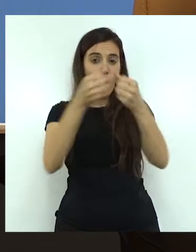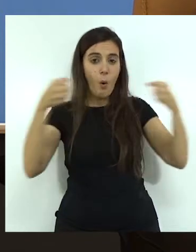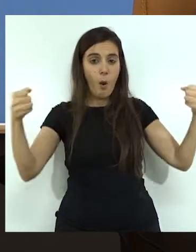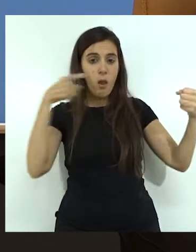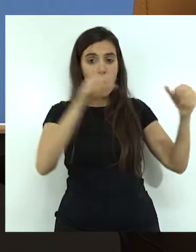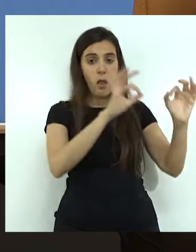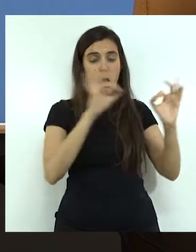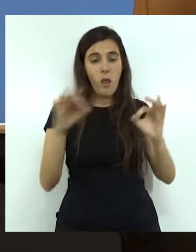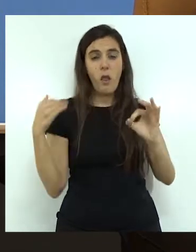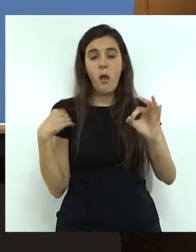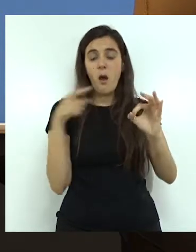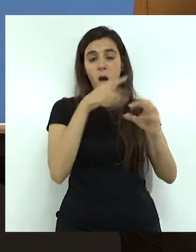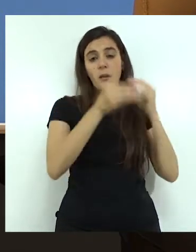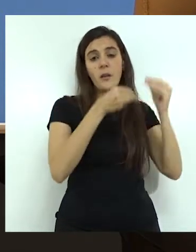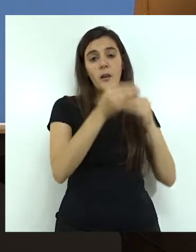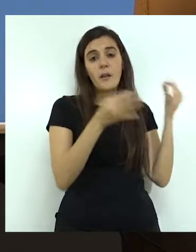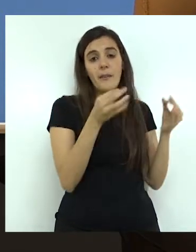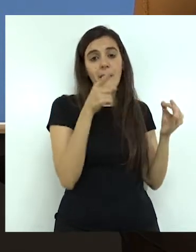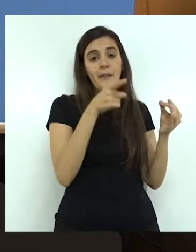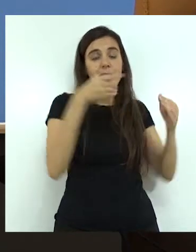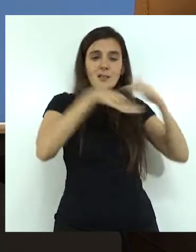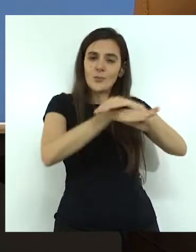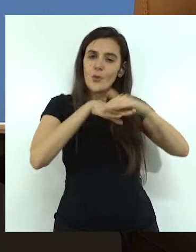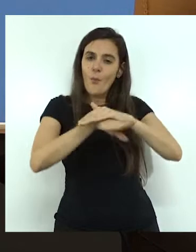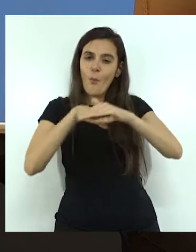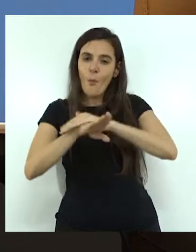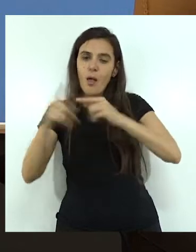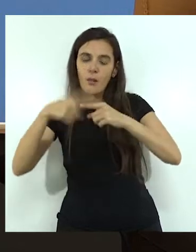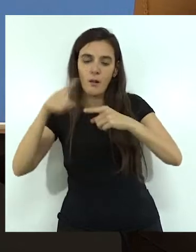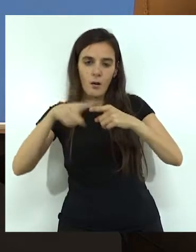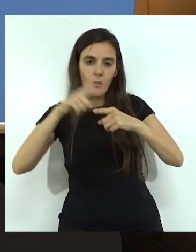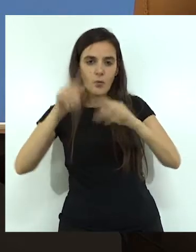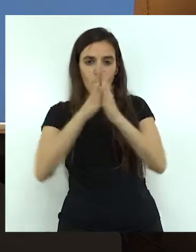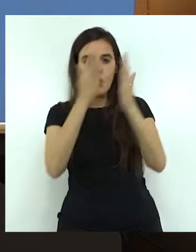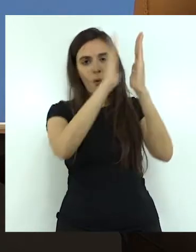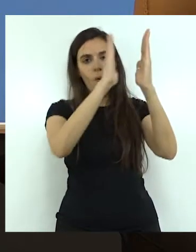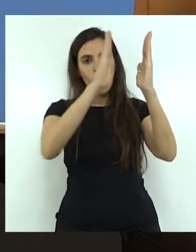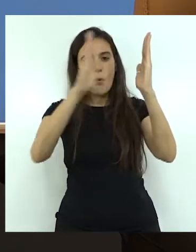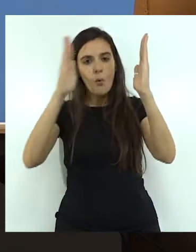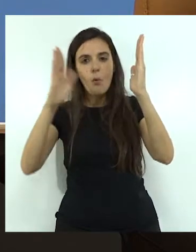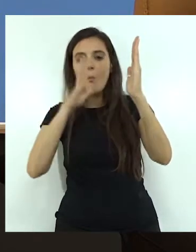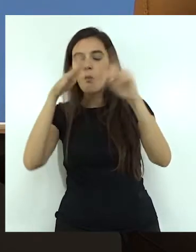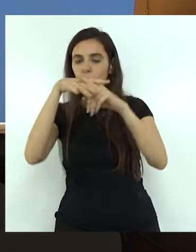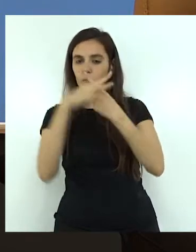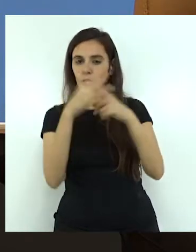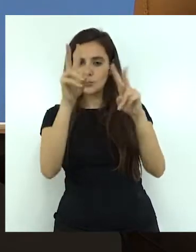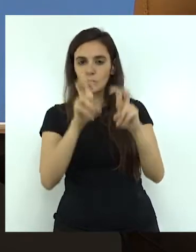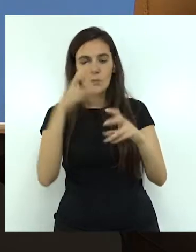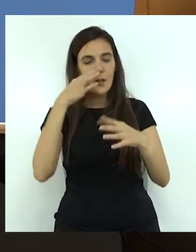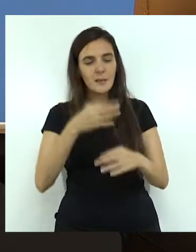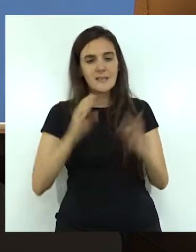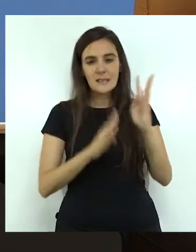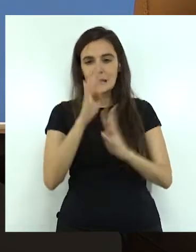era donde donde se almacenarán donde se ordenarán los libros no por don o por tema de riesgo de incendio